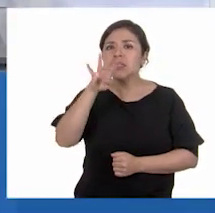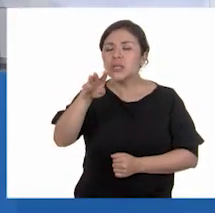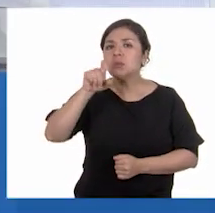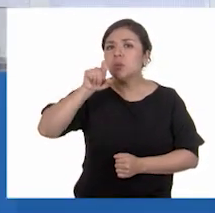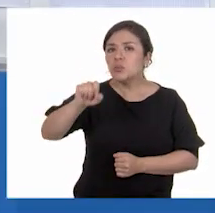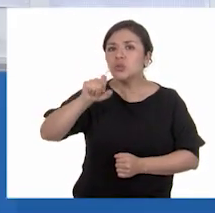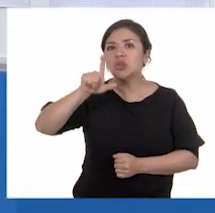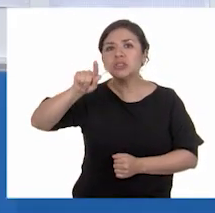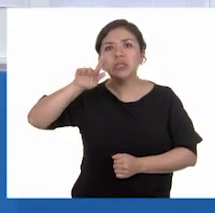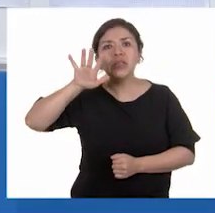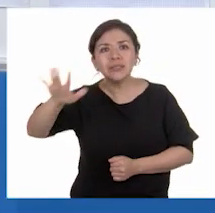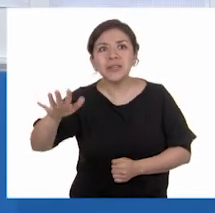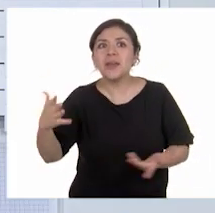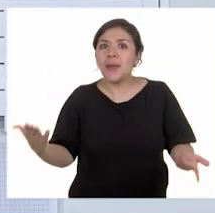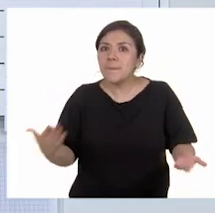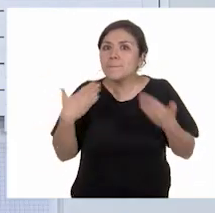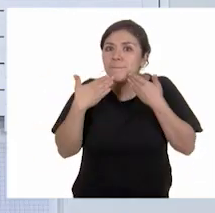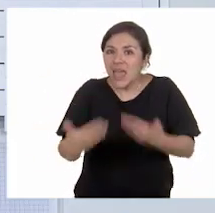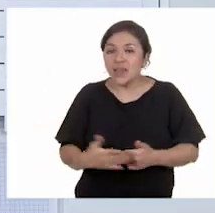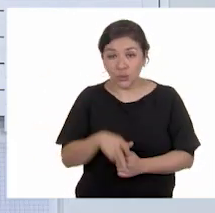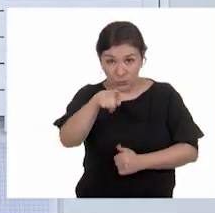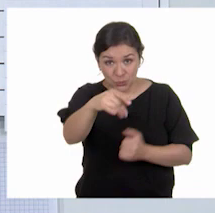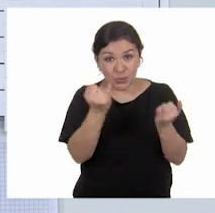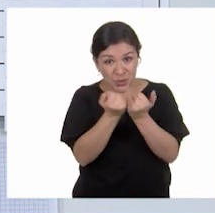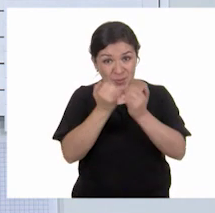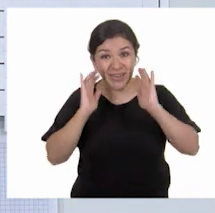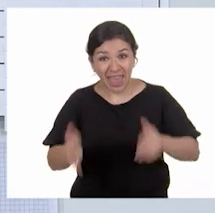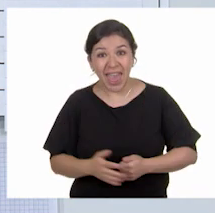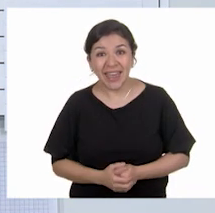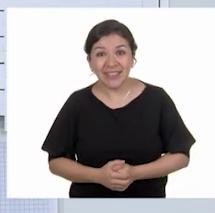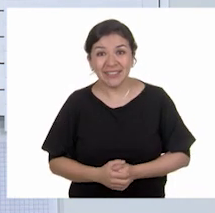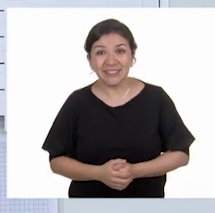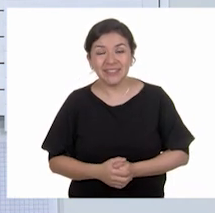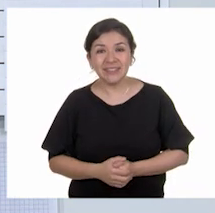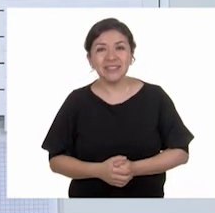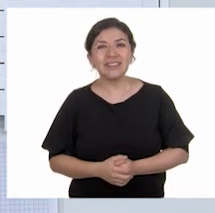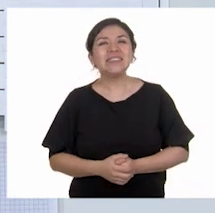19.75. Muy bien. ¿Tú ya lo hiciste, Raúl?